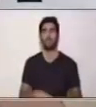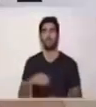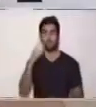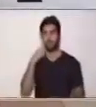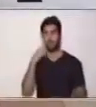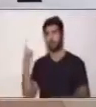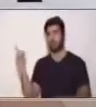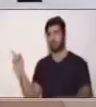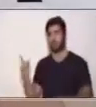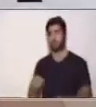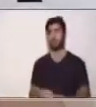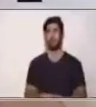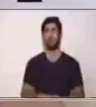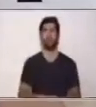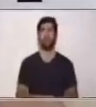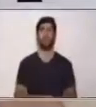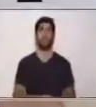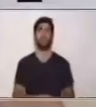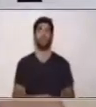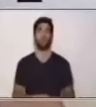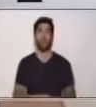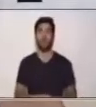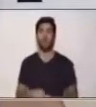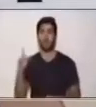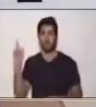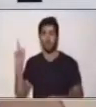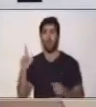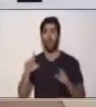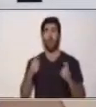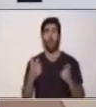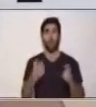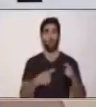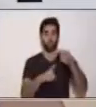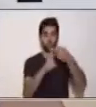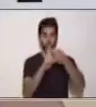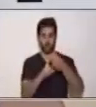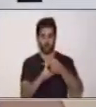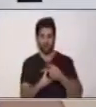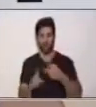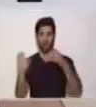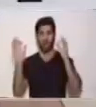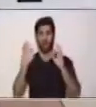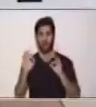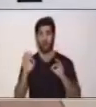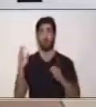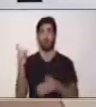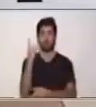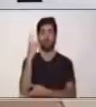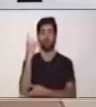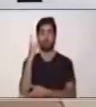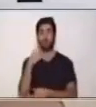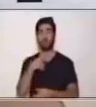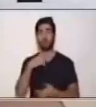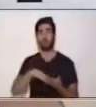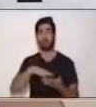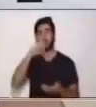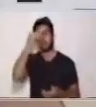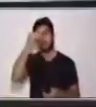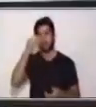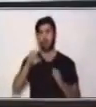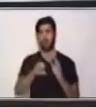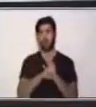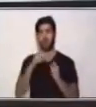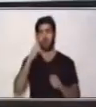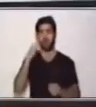veamos acá, las partes de la suma, fundamental que a mí se me quede, yo digo,